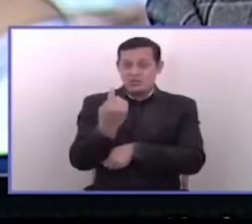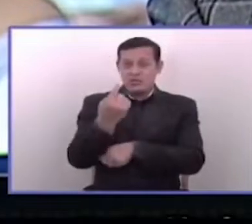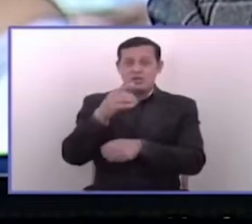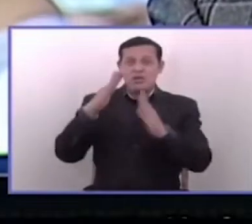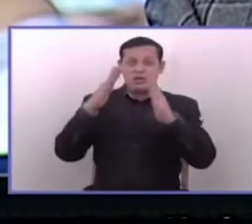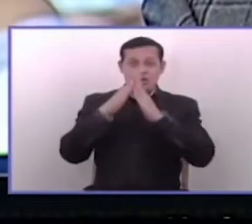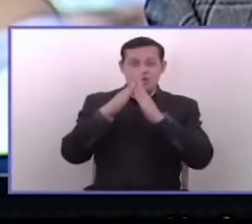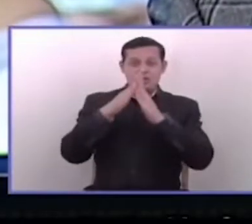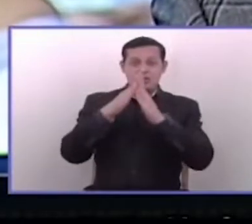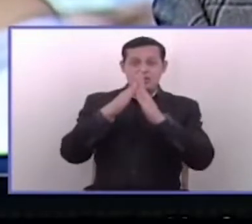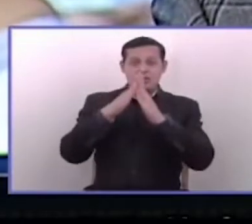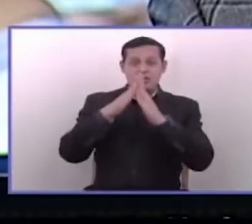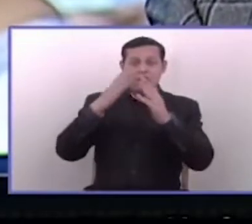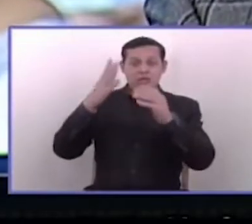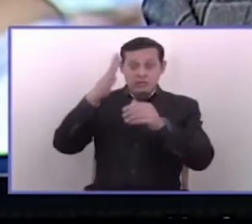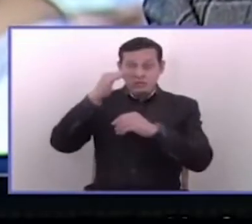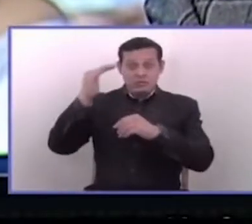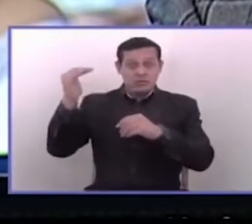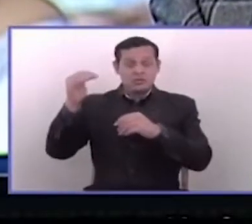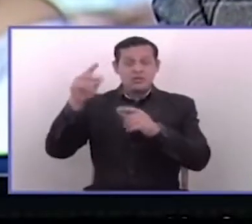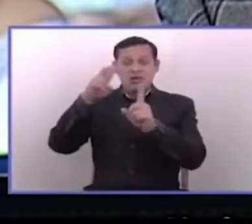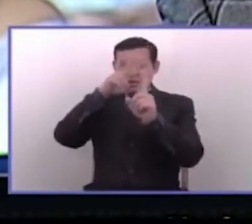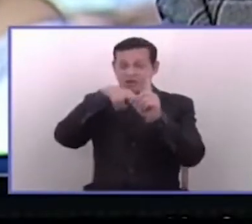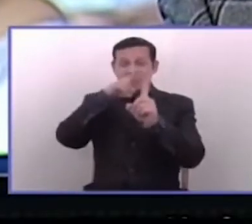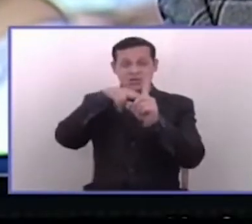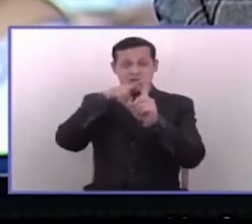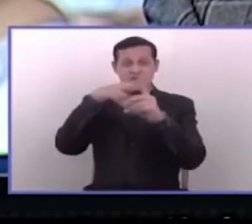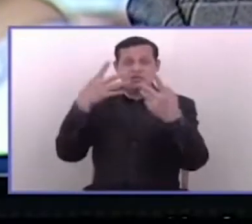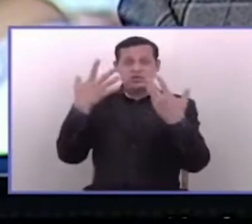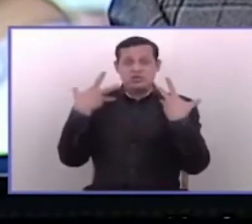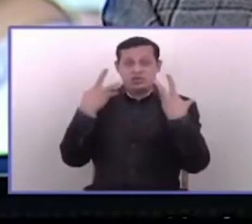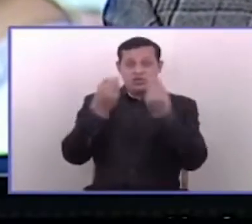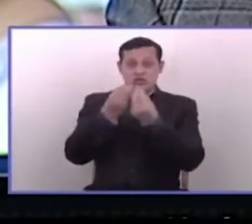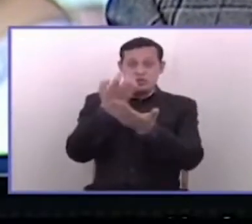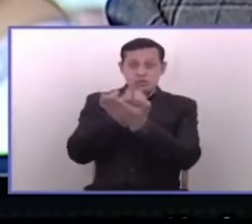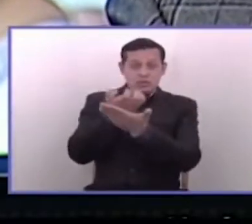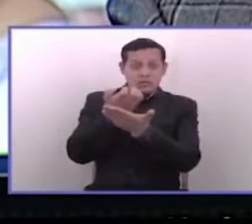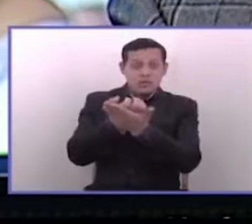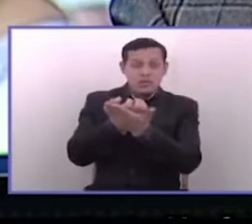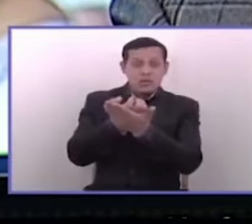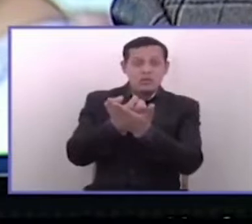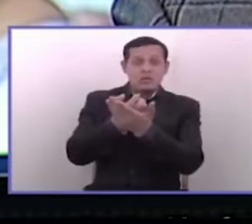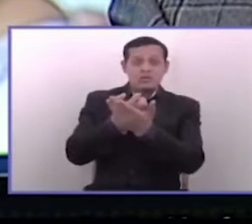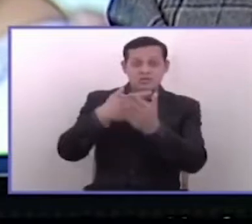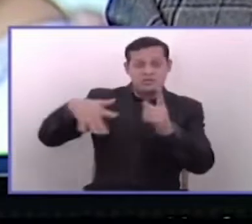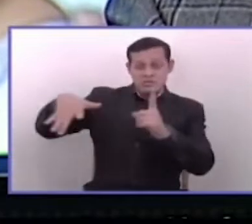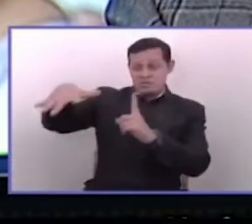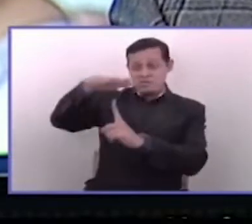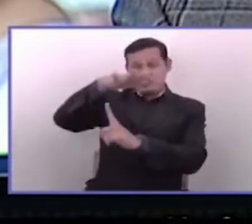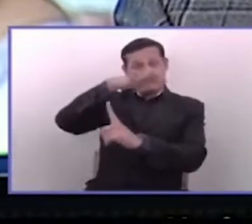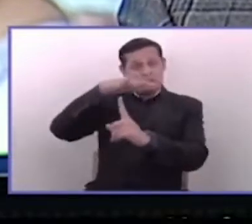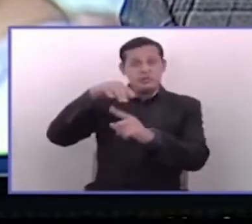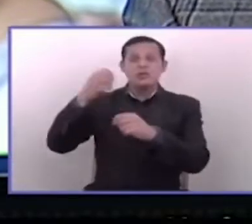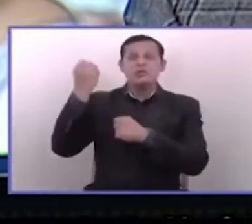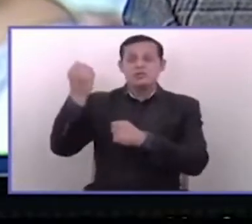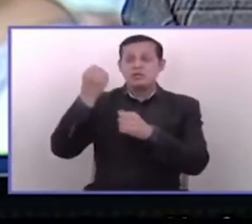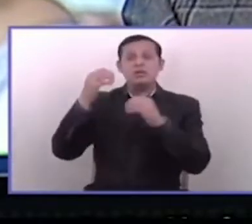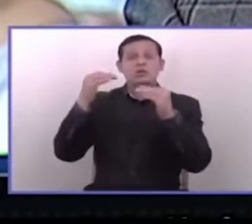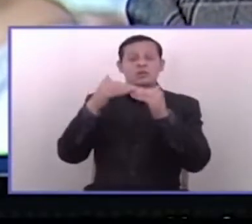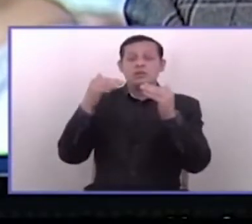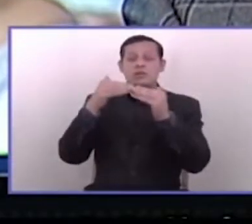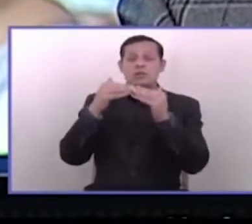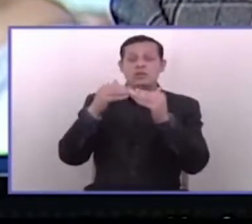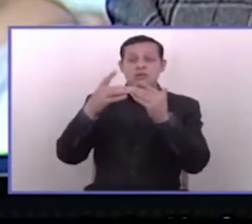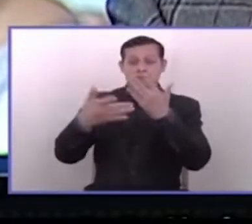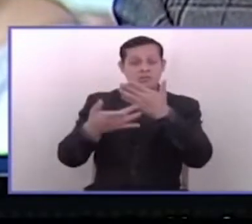hogares y viviendas del país, sus características socioeconómicas y demográficas. Es importante también